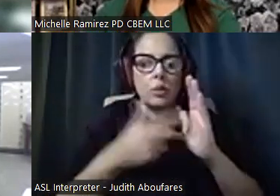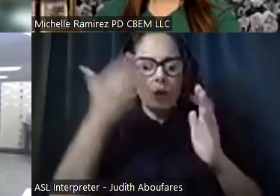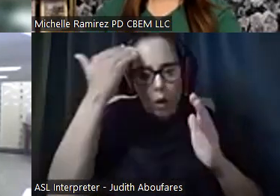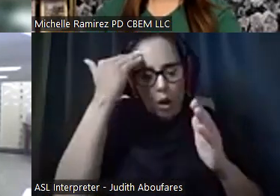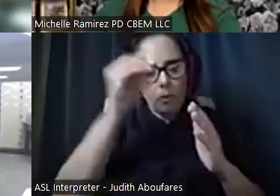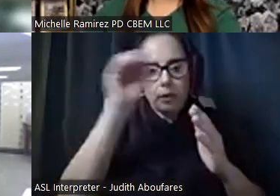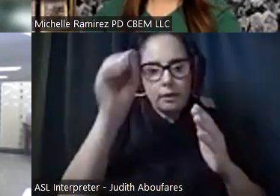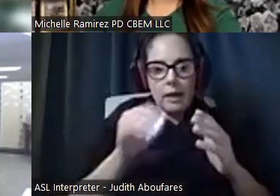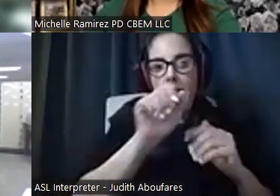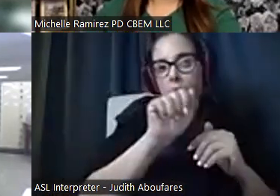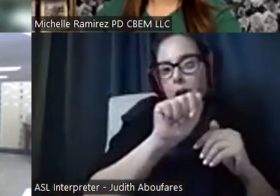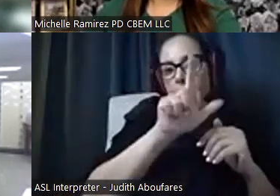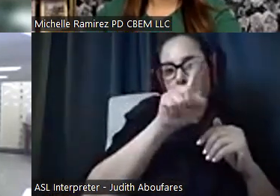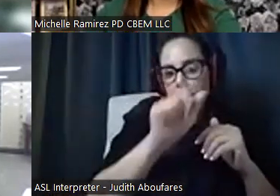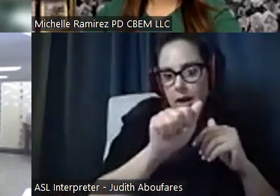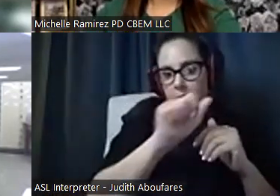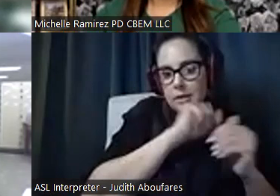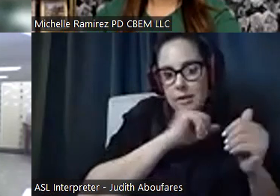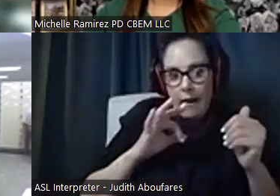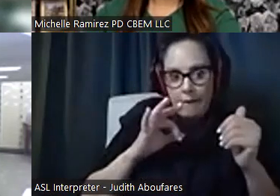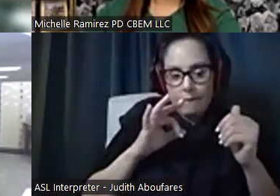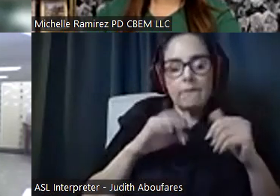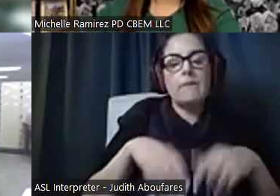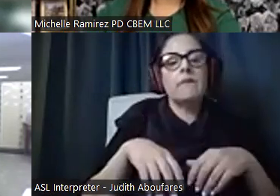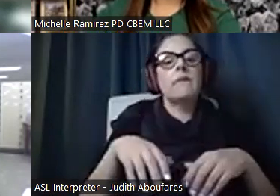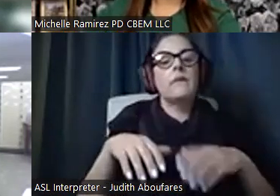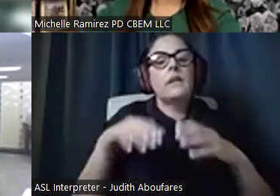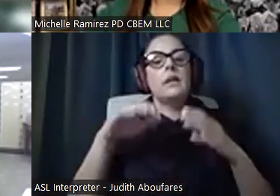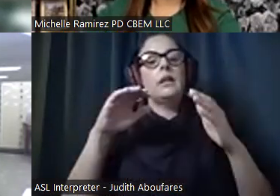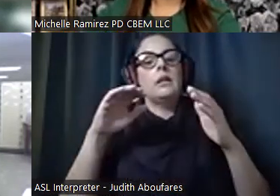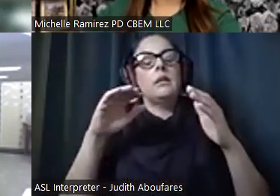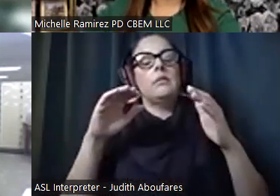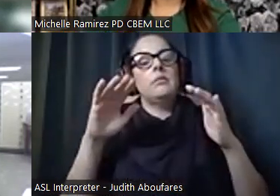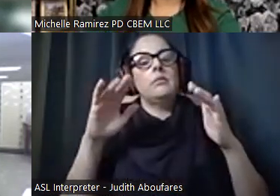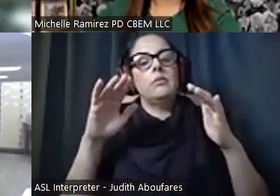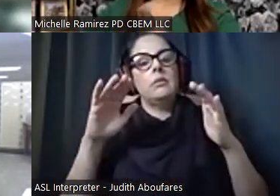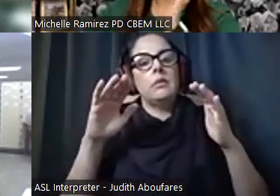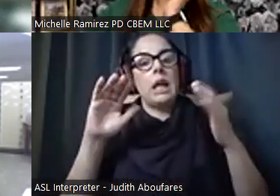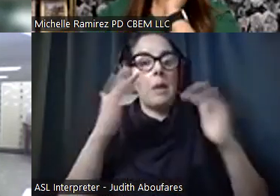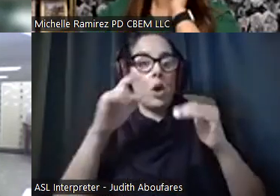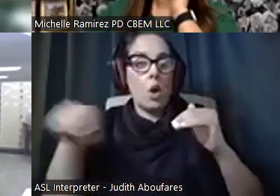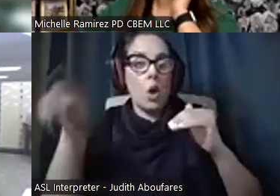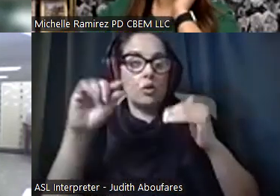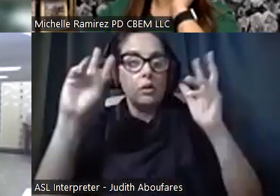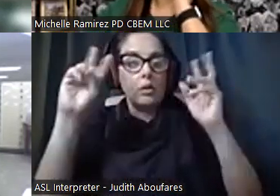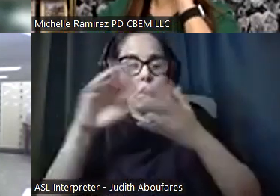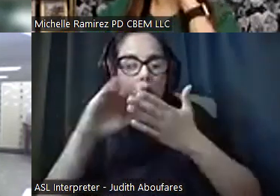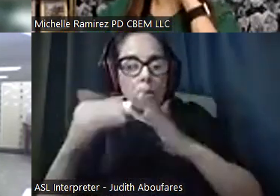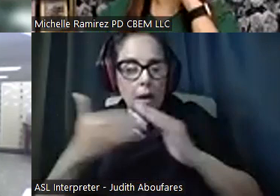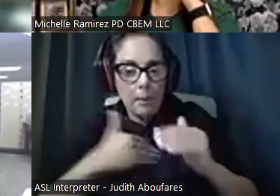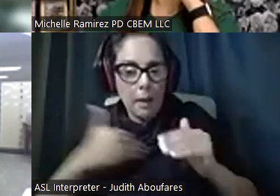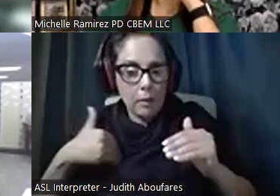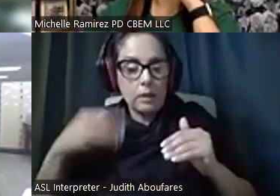electrónicos y la dirección, el porcentaje del personal de alta y aquellos que serían miembros de la